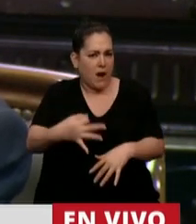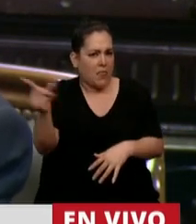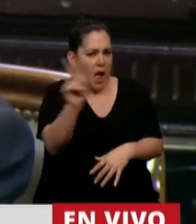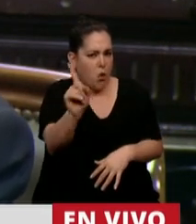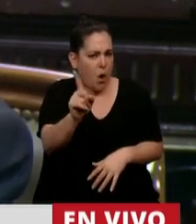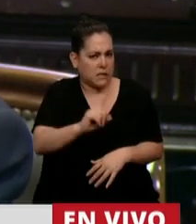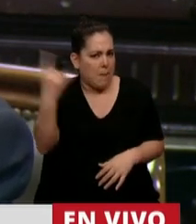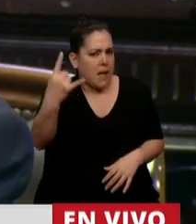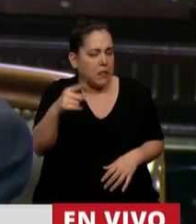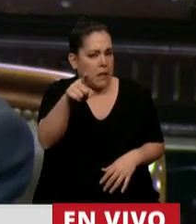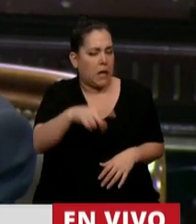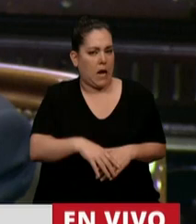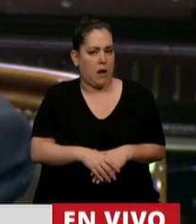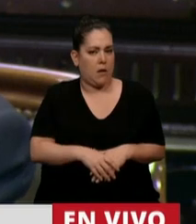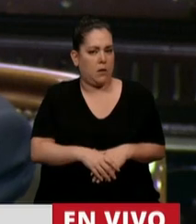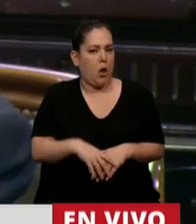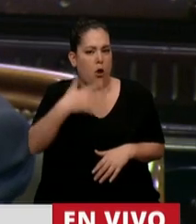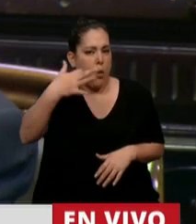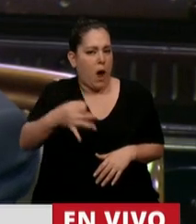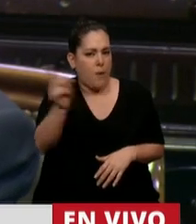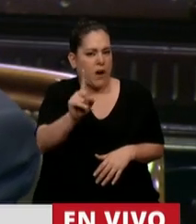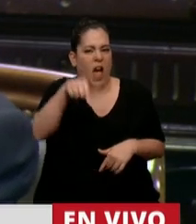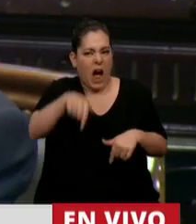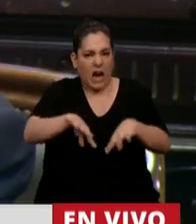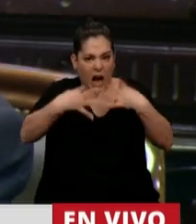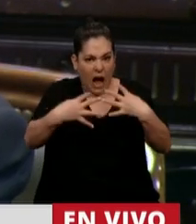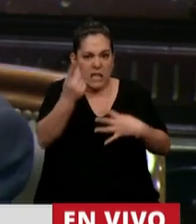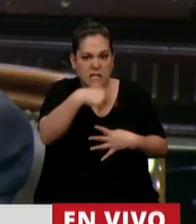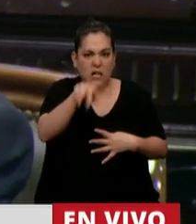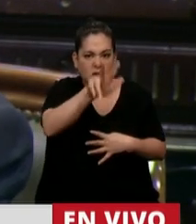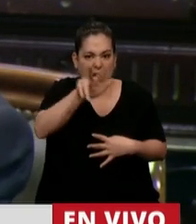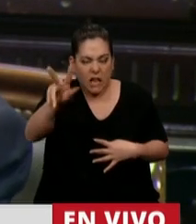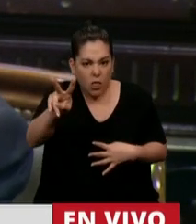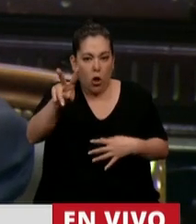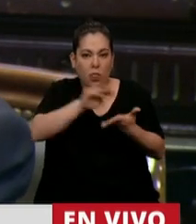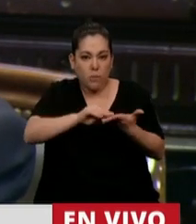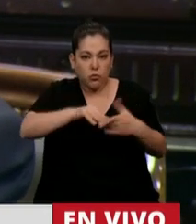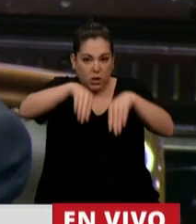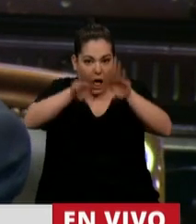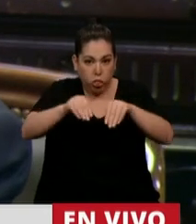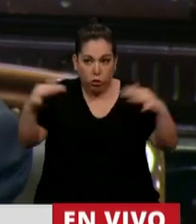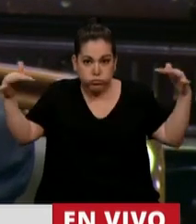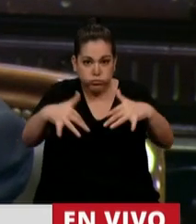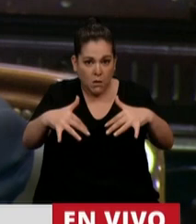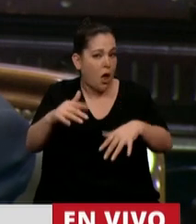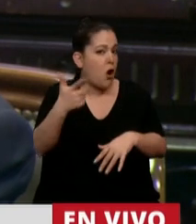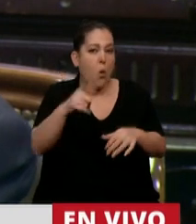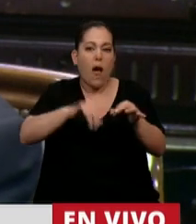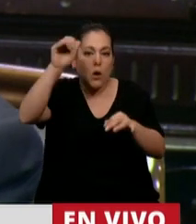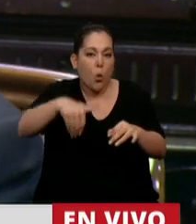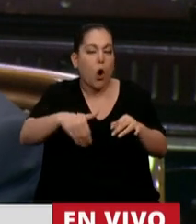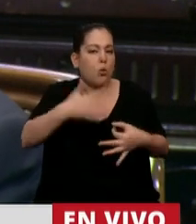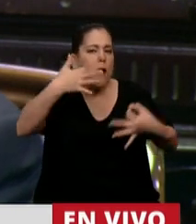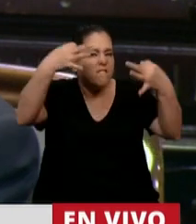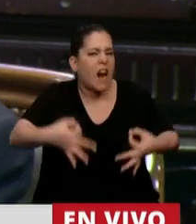señor presidente. No es cierto que acá haya 131 diputados y diputadas presentes. No hay quórum legal para